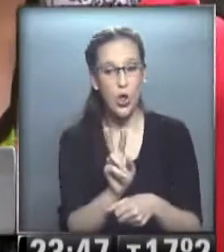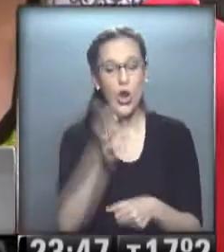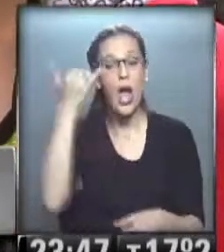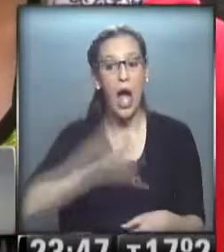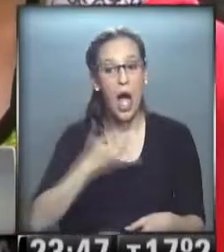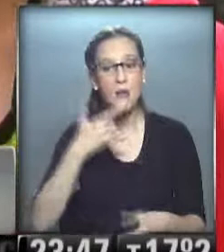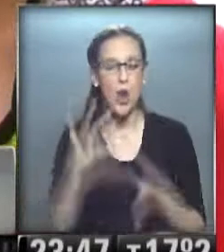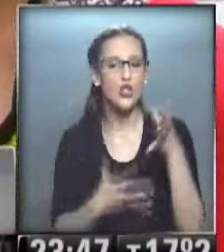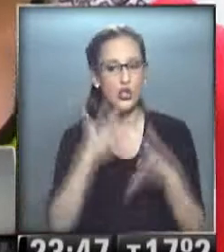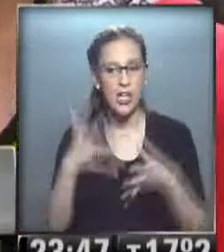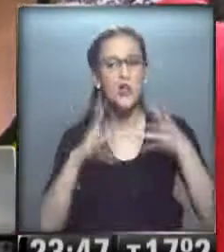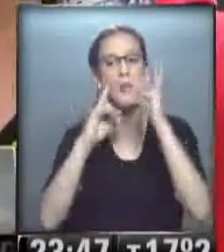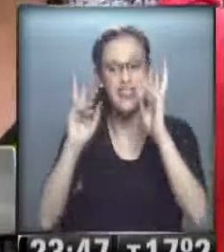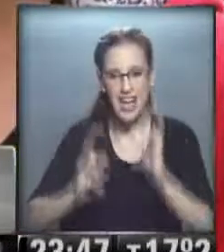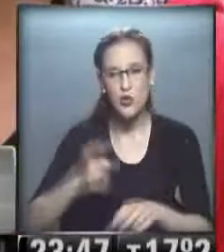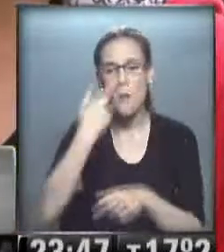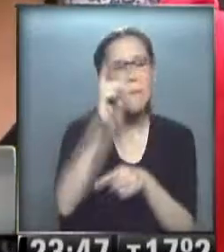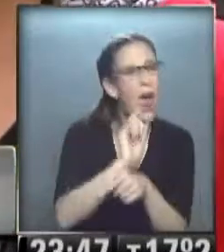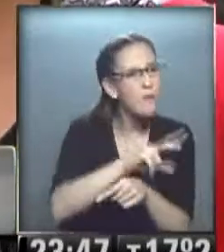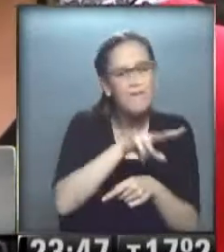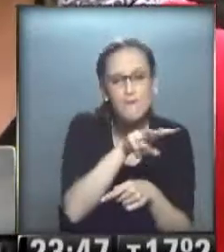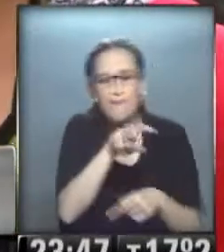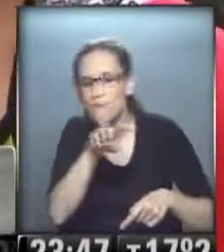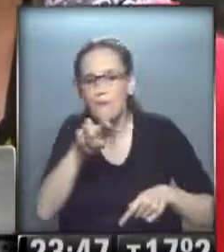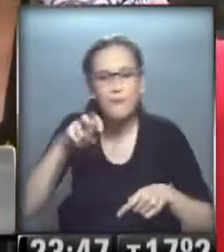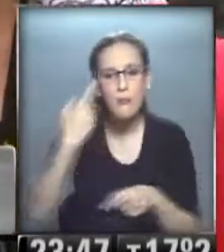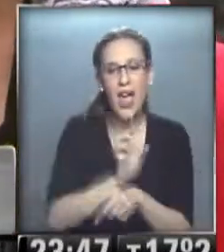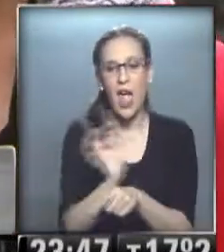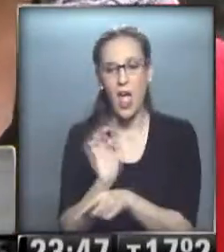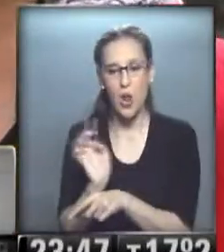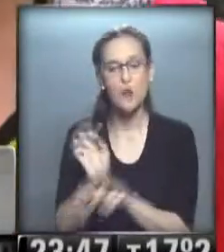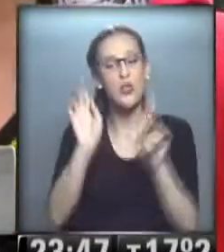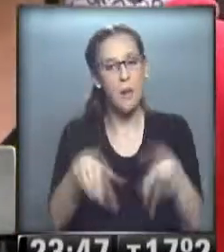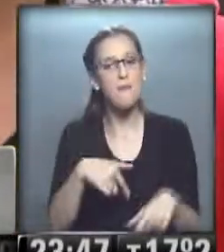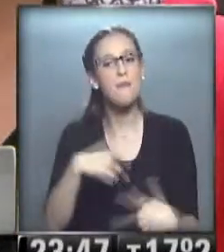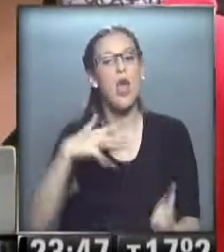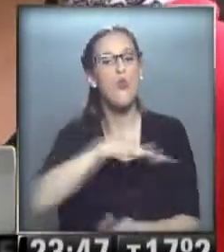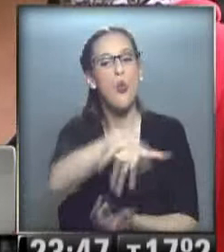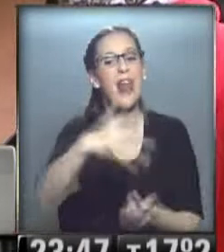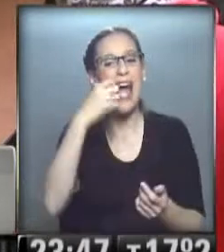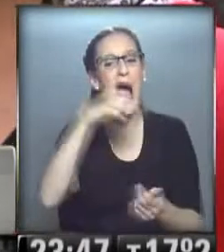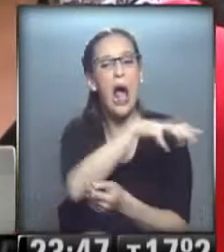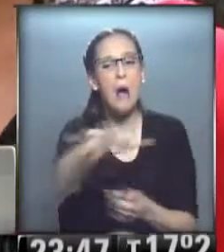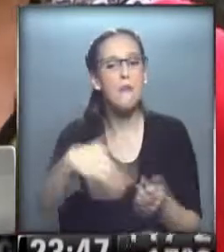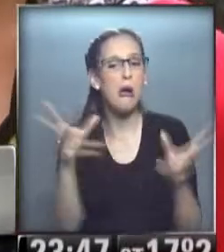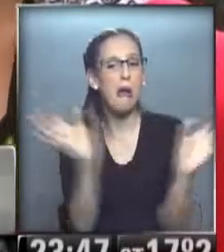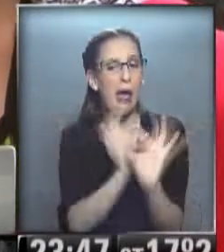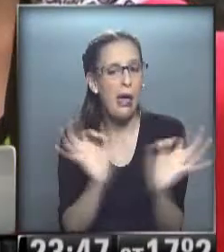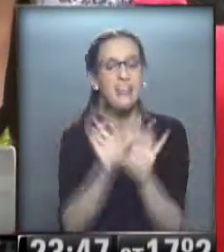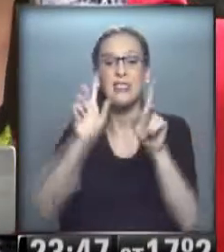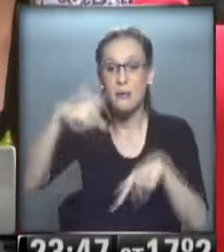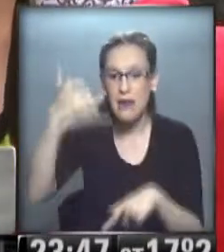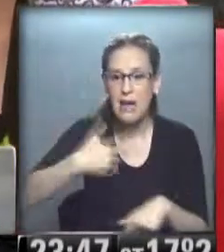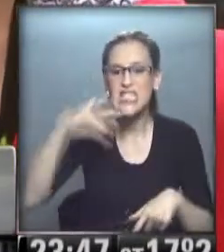investigación con perros, con resultados positivos, tanto en este lugar como en un patrullero y en un descampado. En este lugar también se detectaron restos de